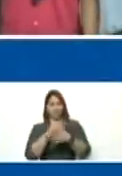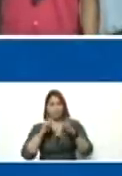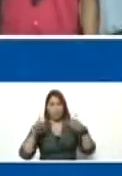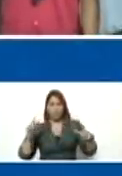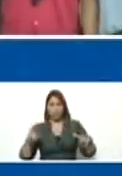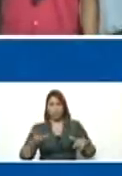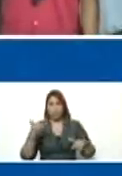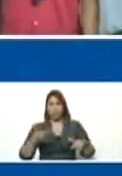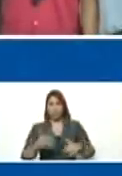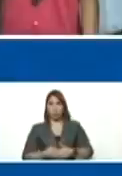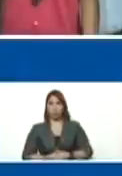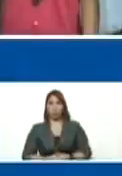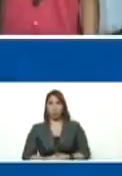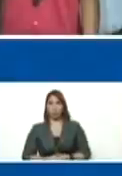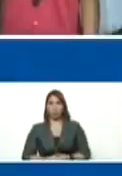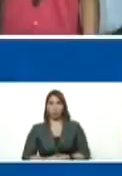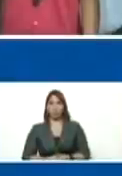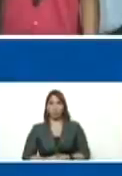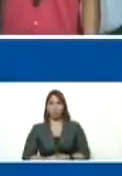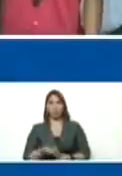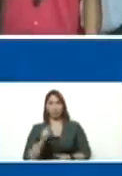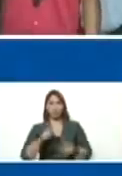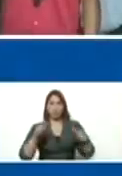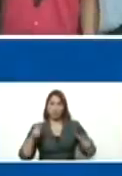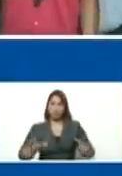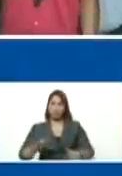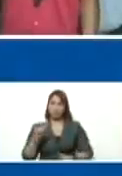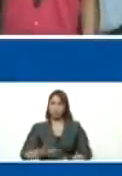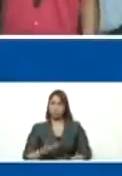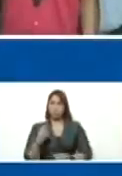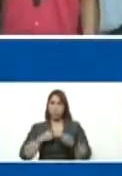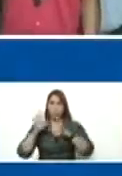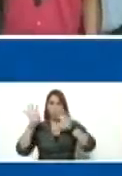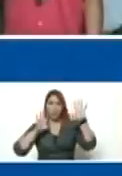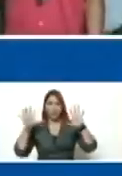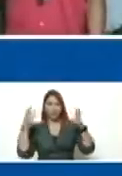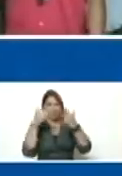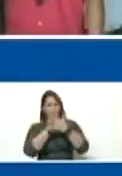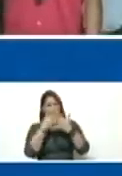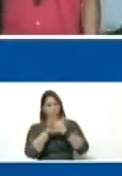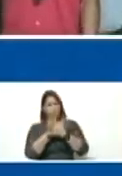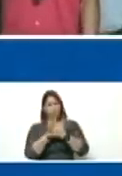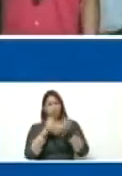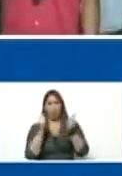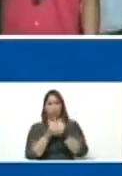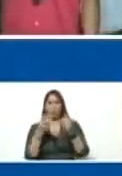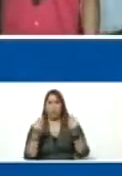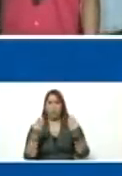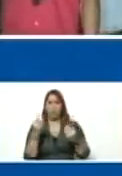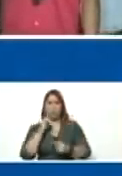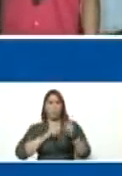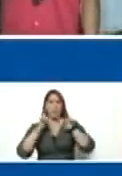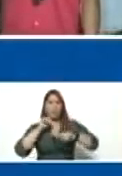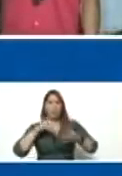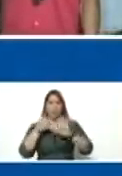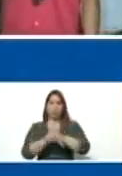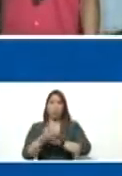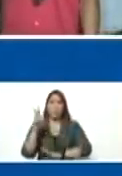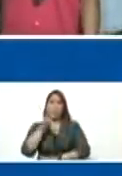valiosa. Hay gente valiosa en el exterior que se confunde con tantas mentiras de